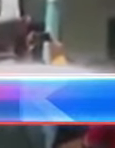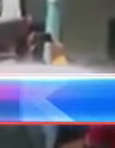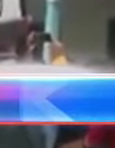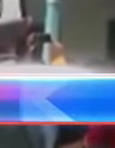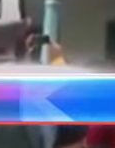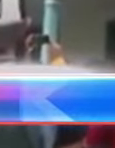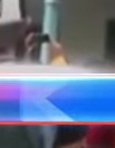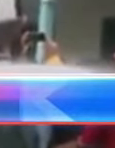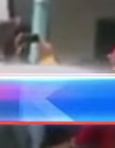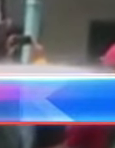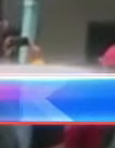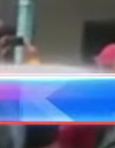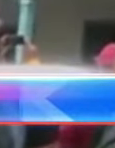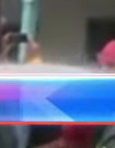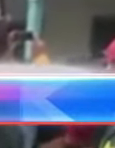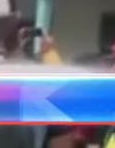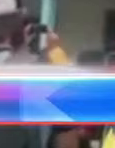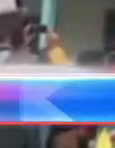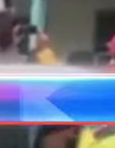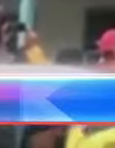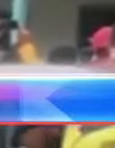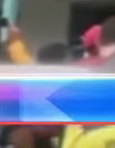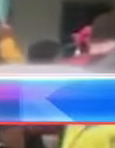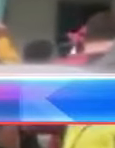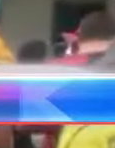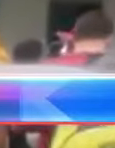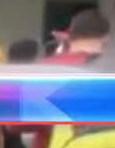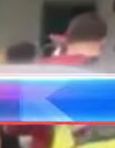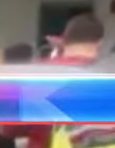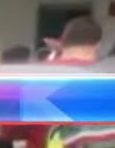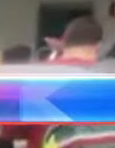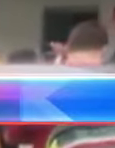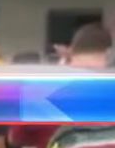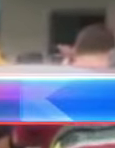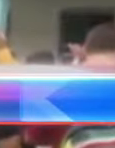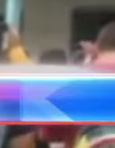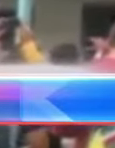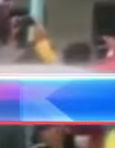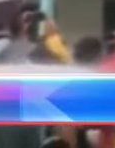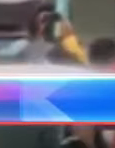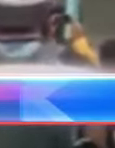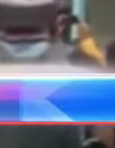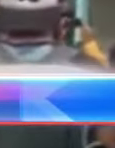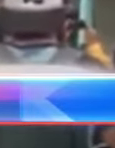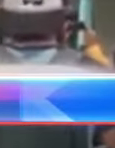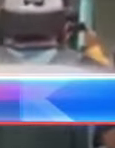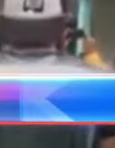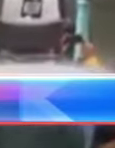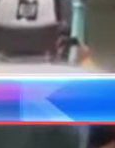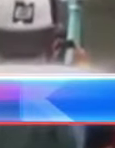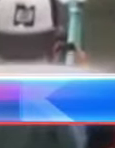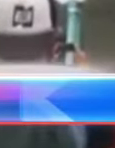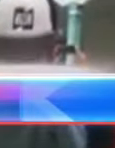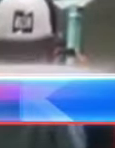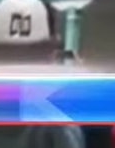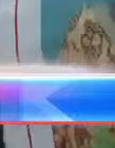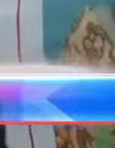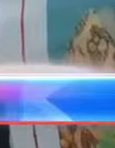así y nunca ahora que me va a acompañar como ángel, tampoco le daré un mal